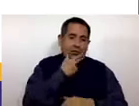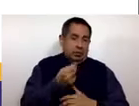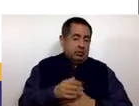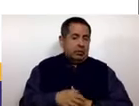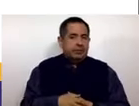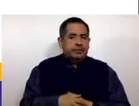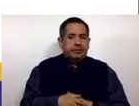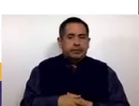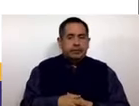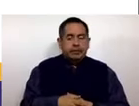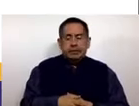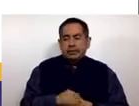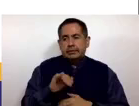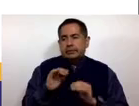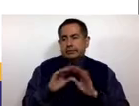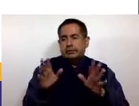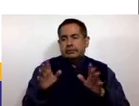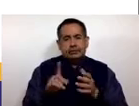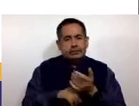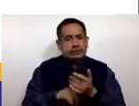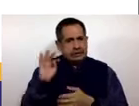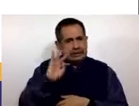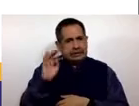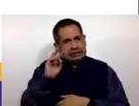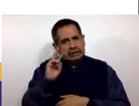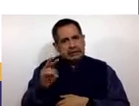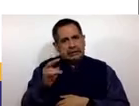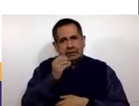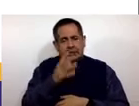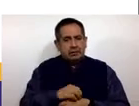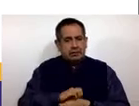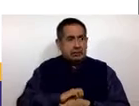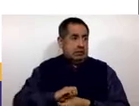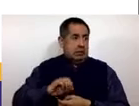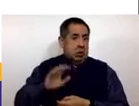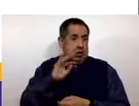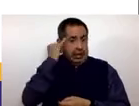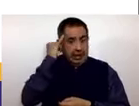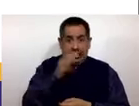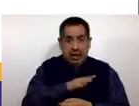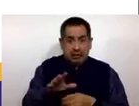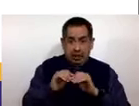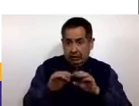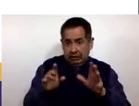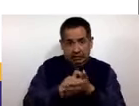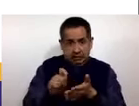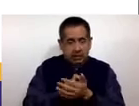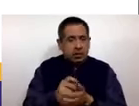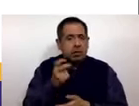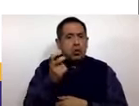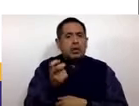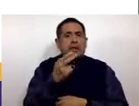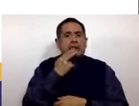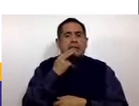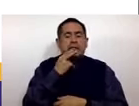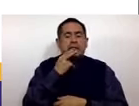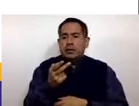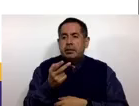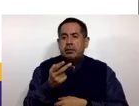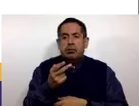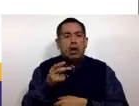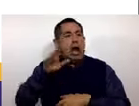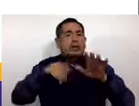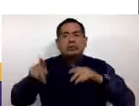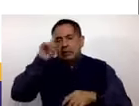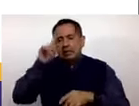Sí, totalmente. Estaría... Sí. No, estaría increíble porque eso se cuenta con que no se va a decir.